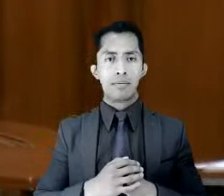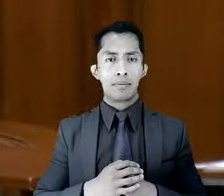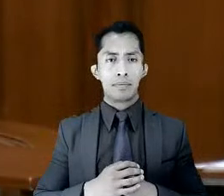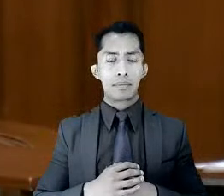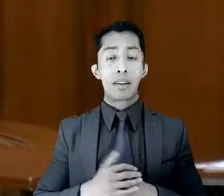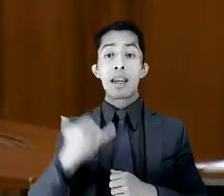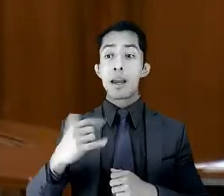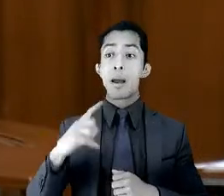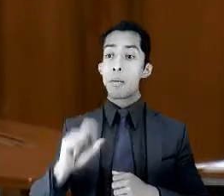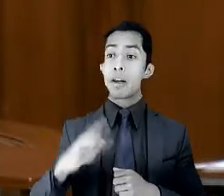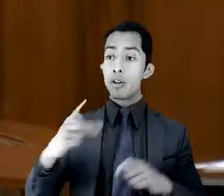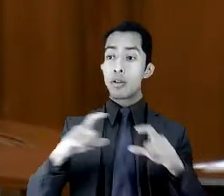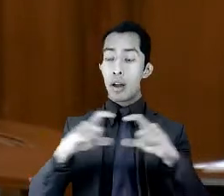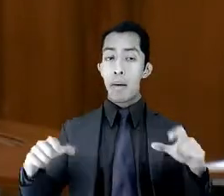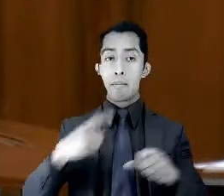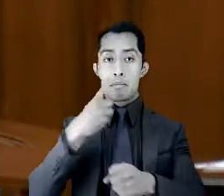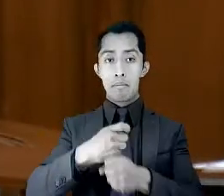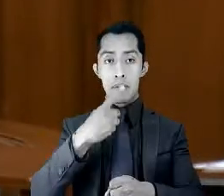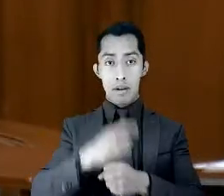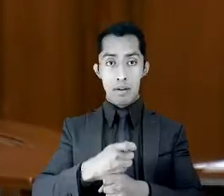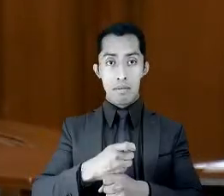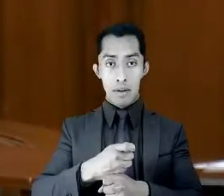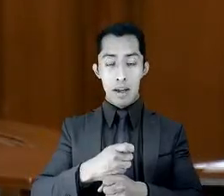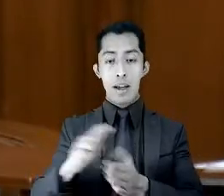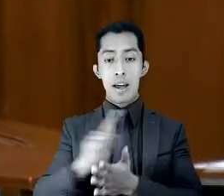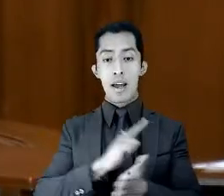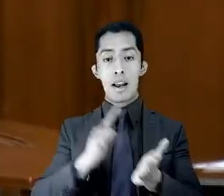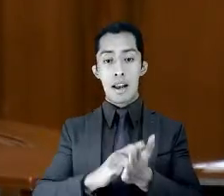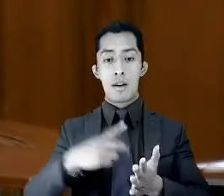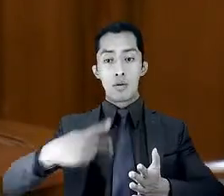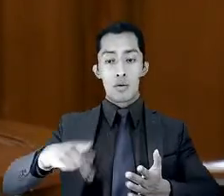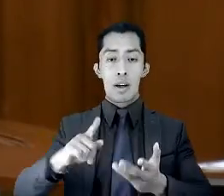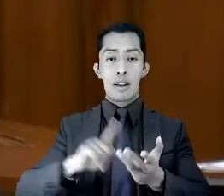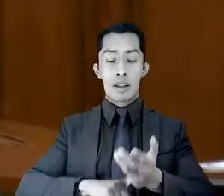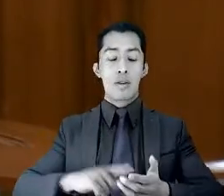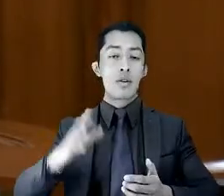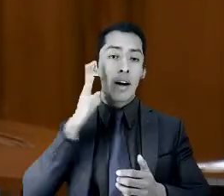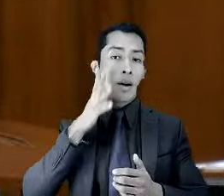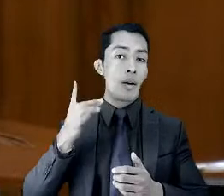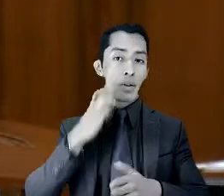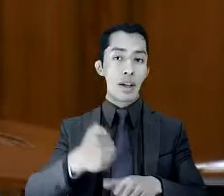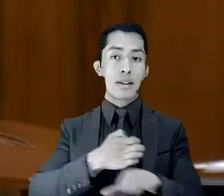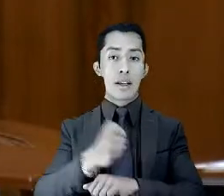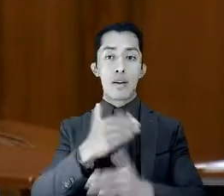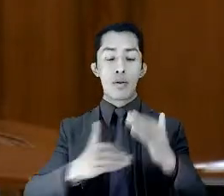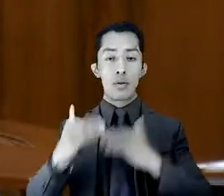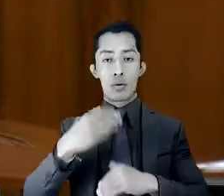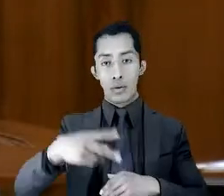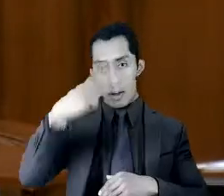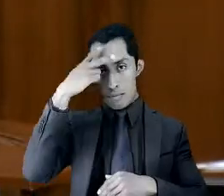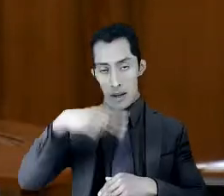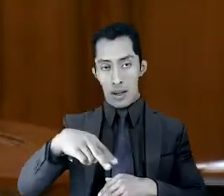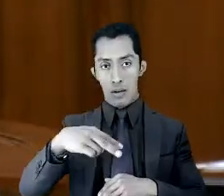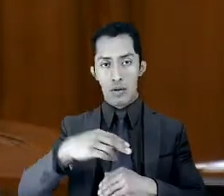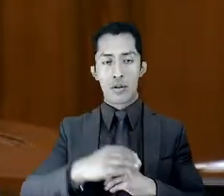y 28, fracción primera de la Ley Orgánica del Poder Legislativo del Estado Libre y Soberano de